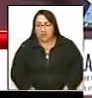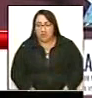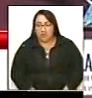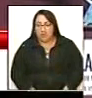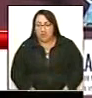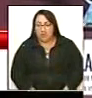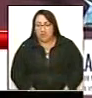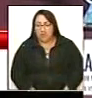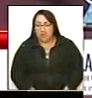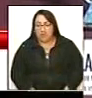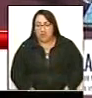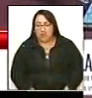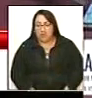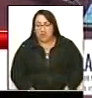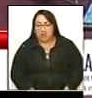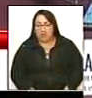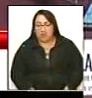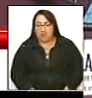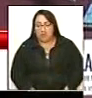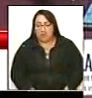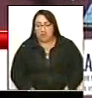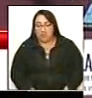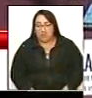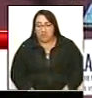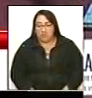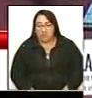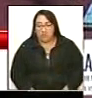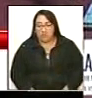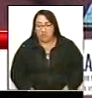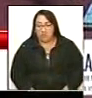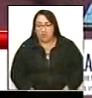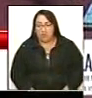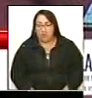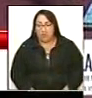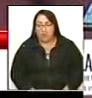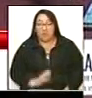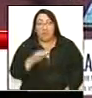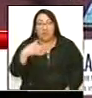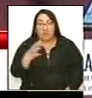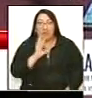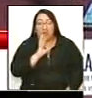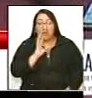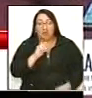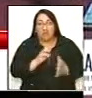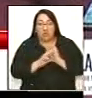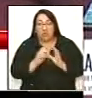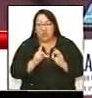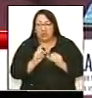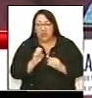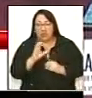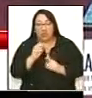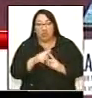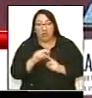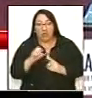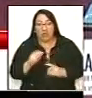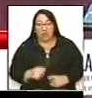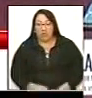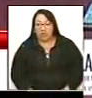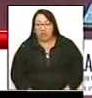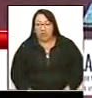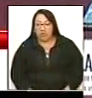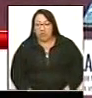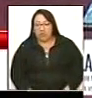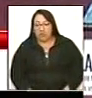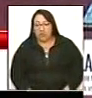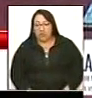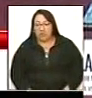queja, ¿no? O sea, es inaceptable. Después hemos hablado, por ejemplo, en el tema del contralor, que dice,